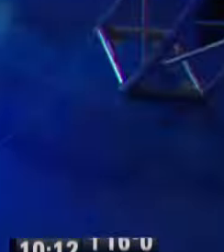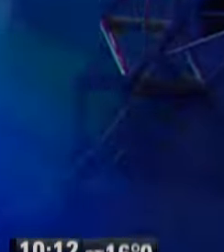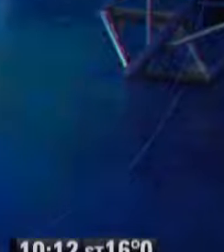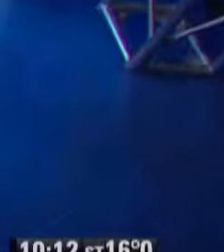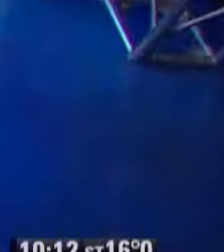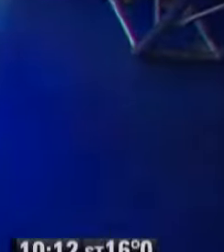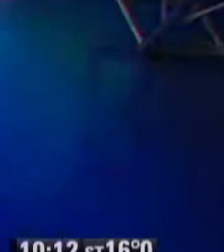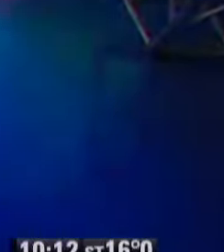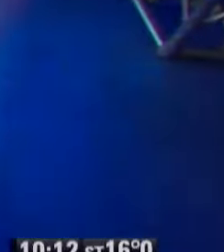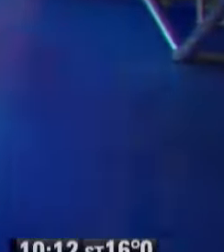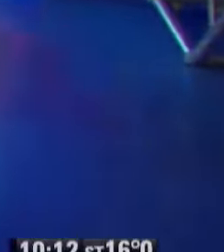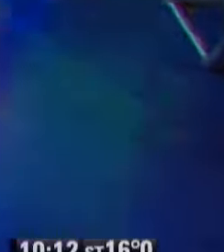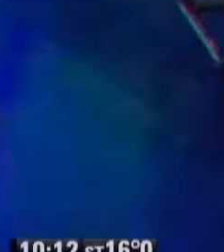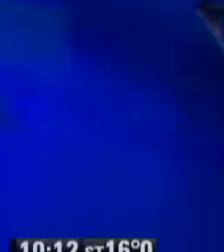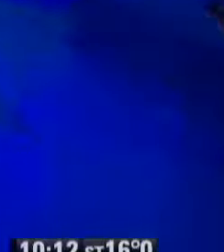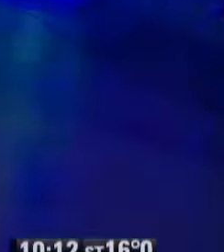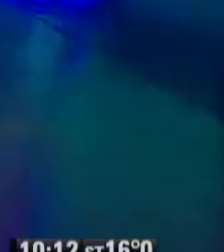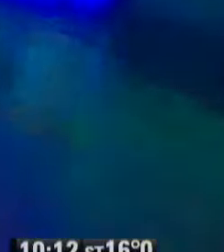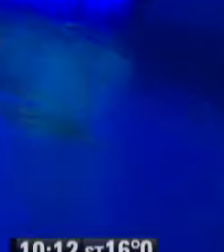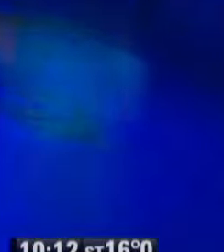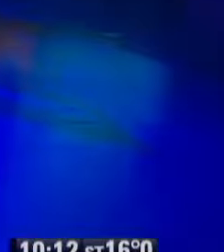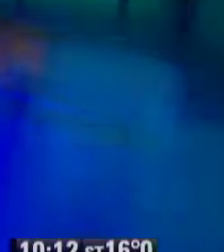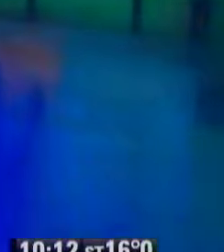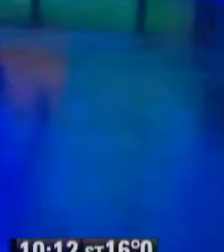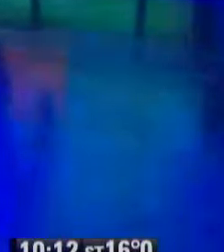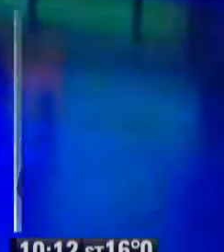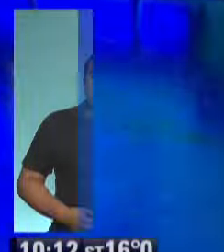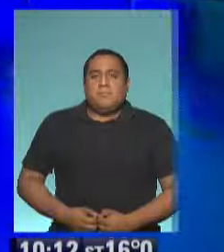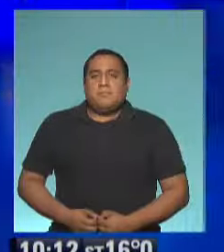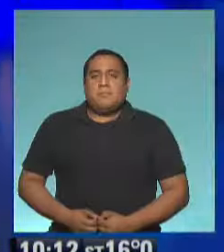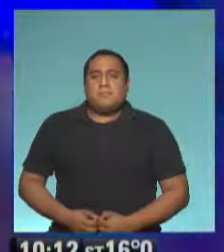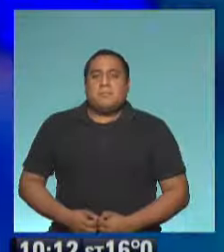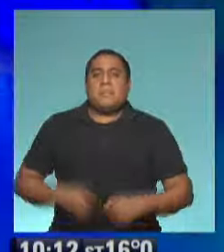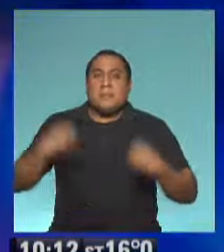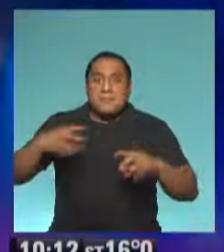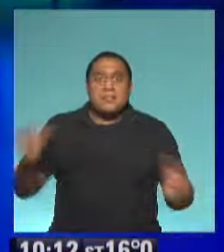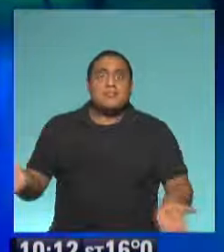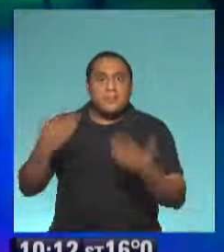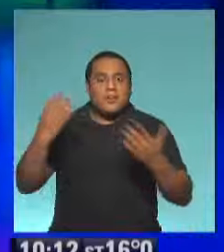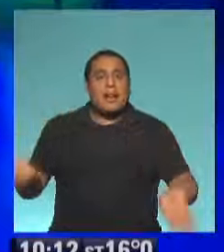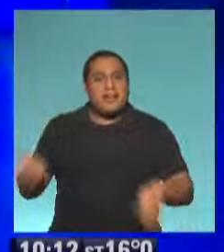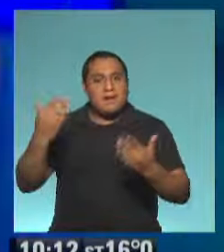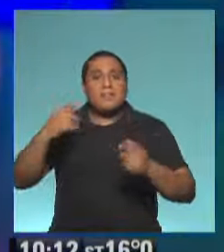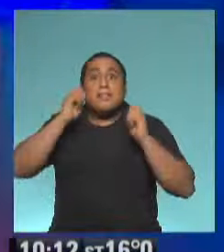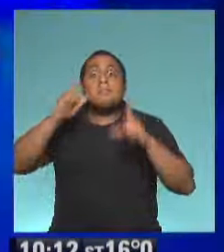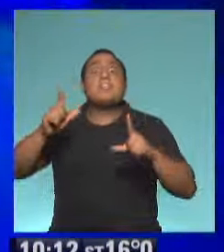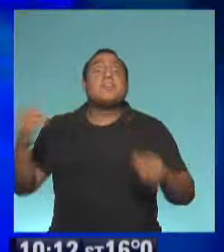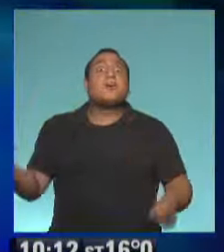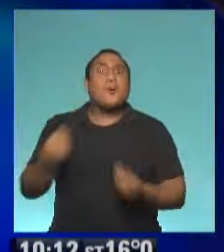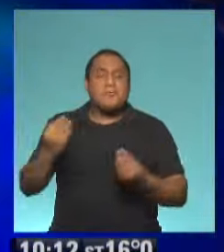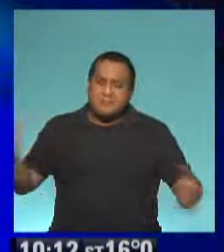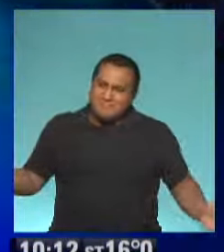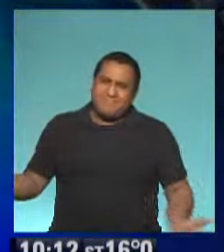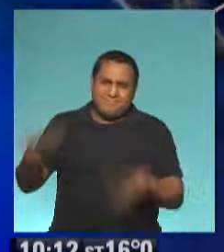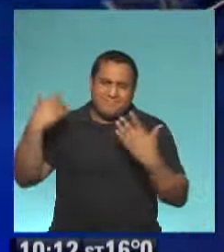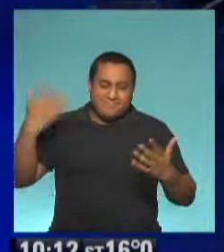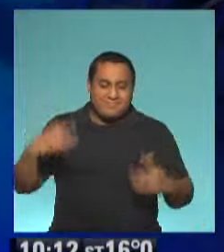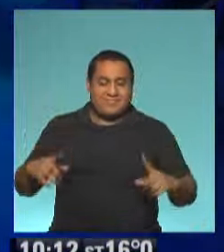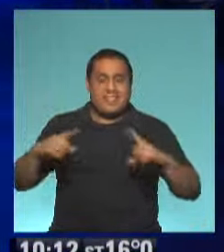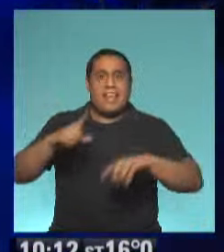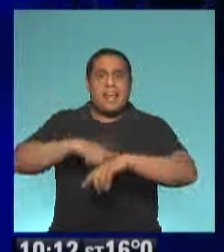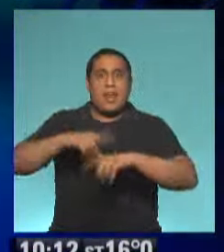levanta cuando buscan los Arranca sonidos. La mañana, todos los chicos y las chicas empiezan a despertarse. ¿Cómo empiezan a despertarse? Arriba, agarran un despertador y